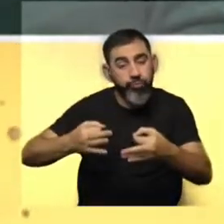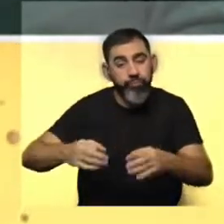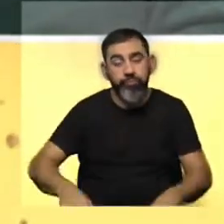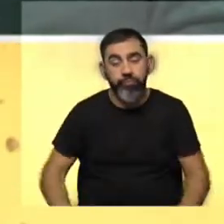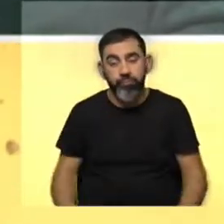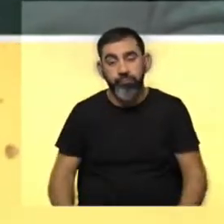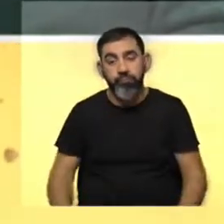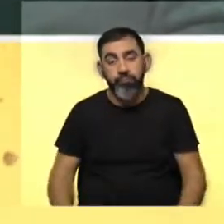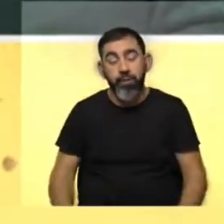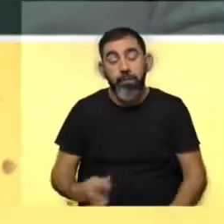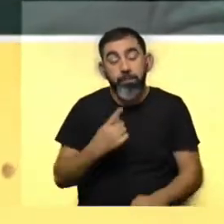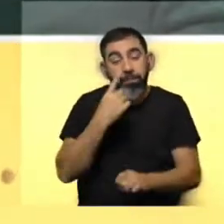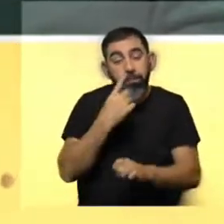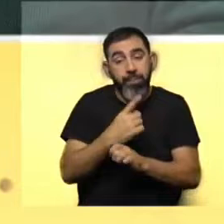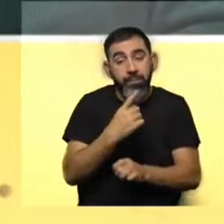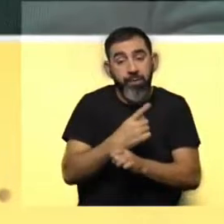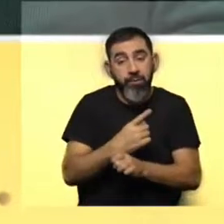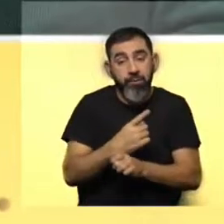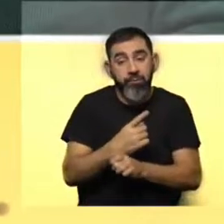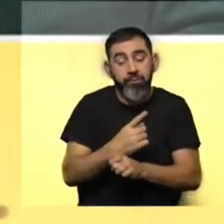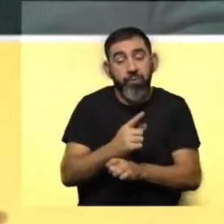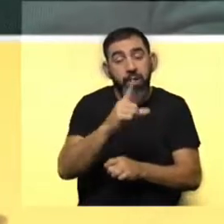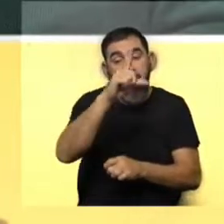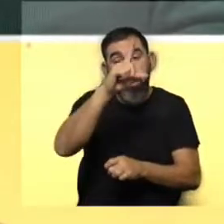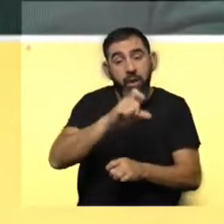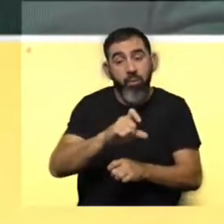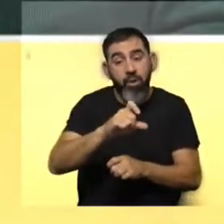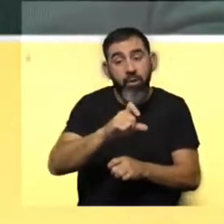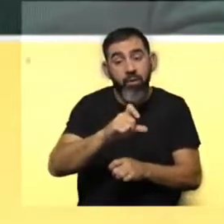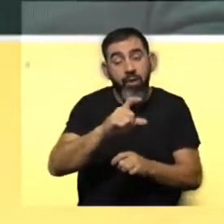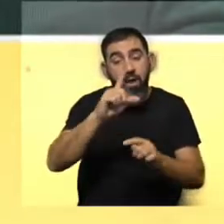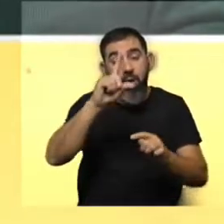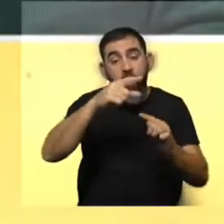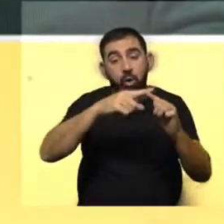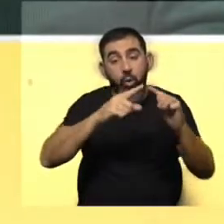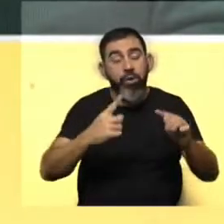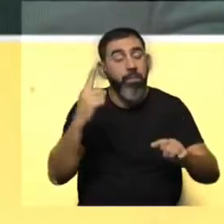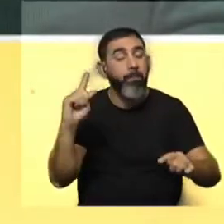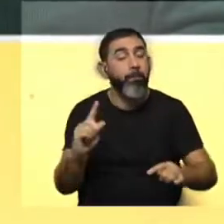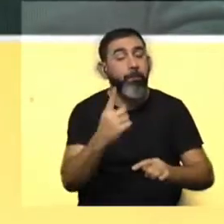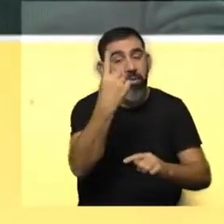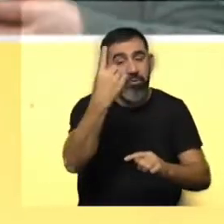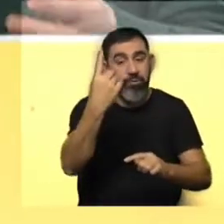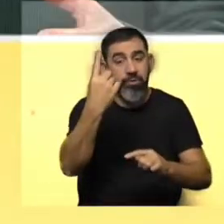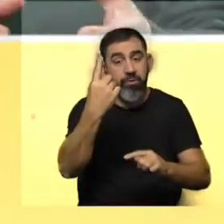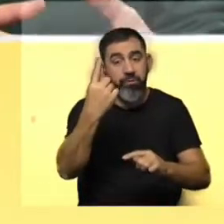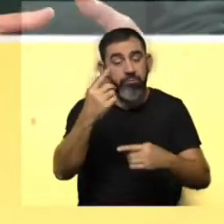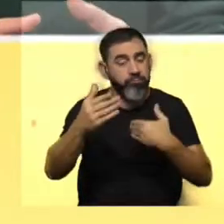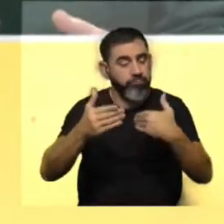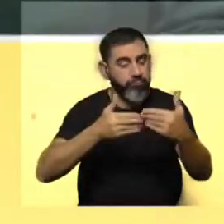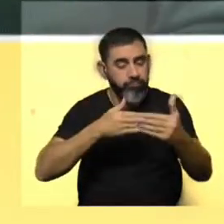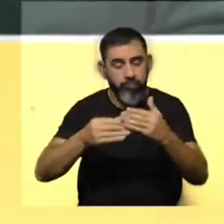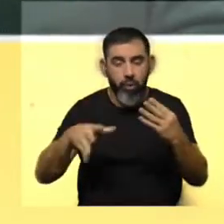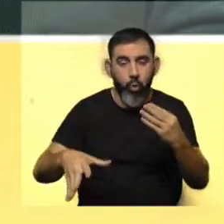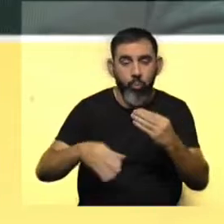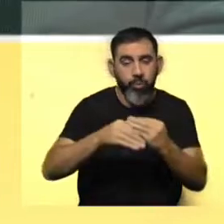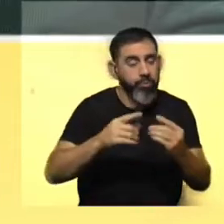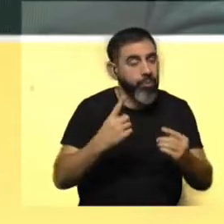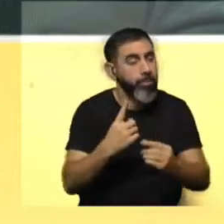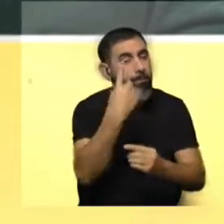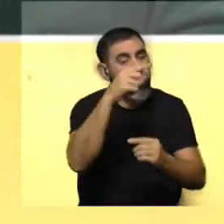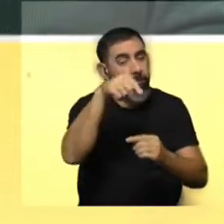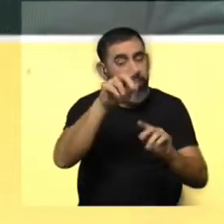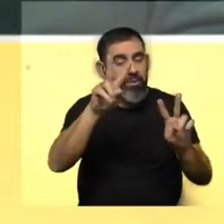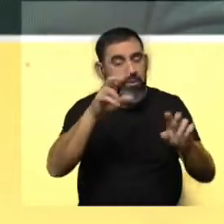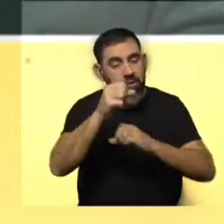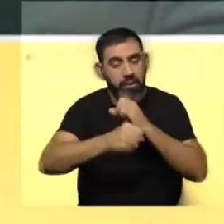Es decir, primero está el abastecimiento desde la planta de aguas corrientes, que es el principal. Sea cual sea el complemento, va a seguir siendo, por lo menos por